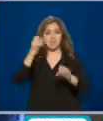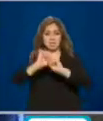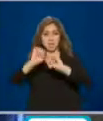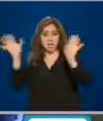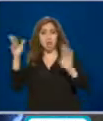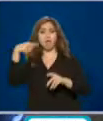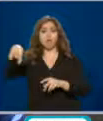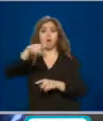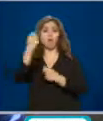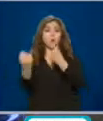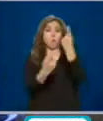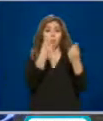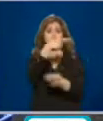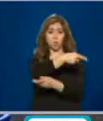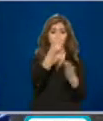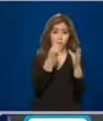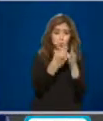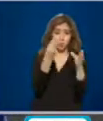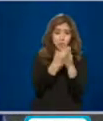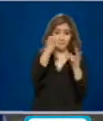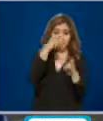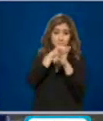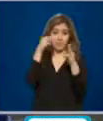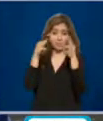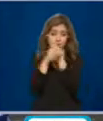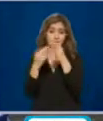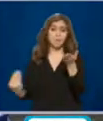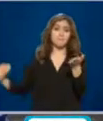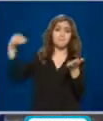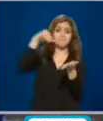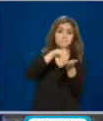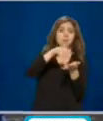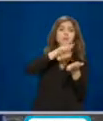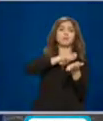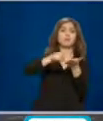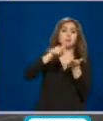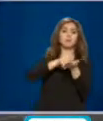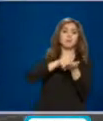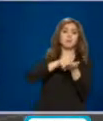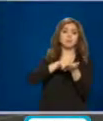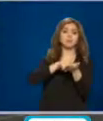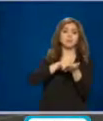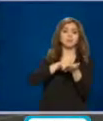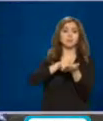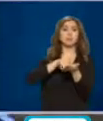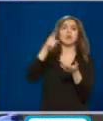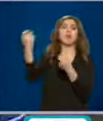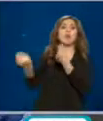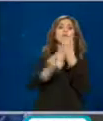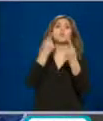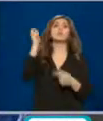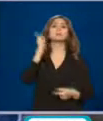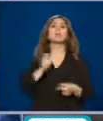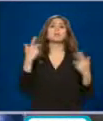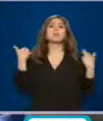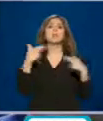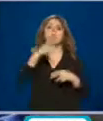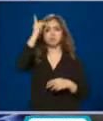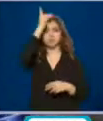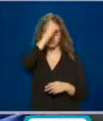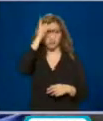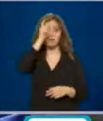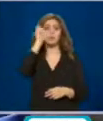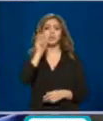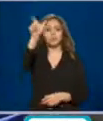dentro de las asignaturas que estamos impartiendo se está incluyendo una que está dictada por psicólogos y se llama Identidad del